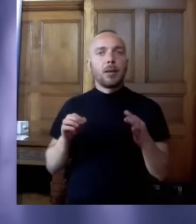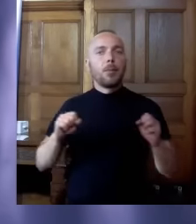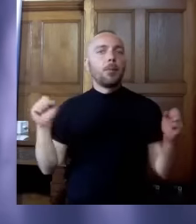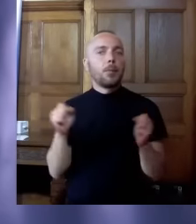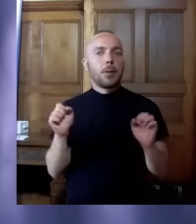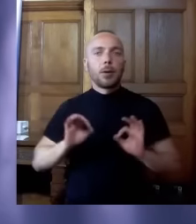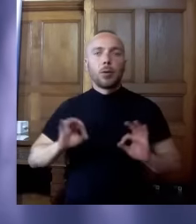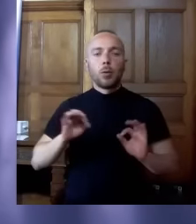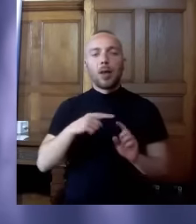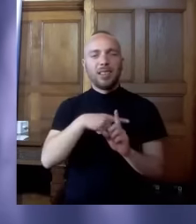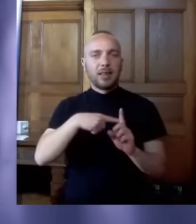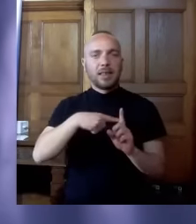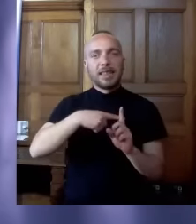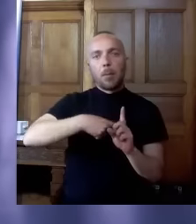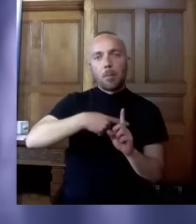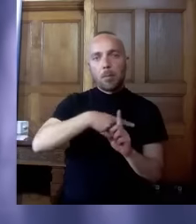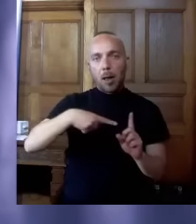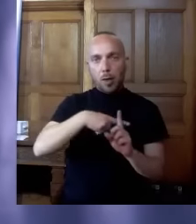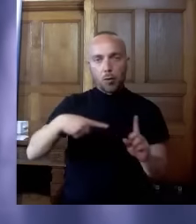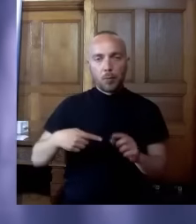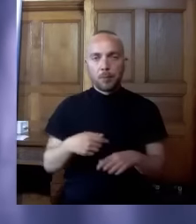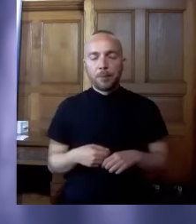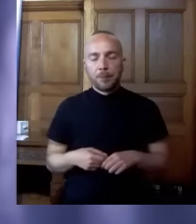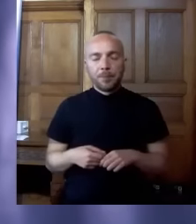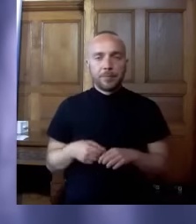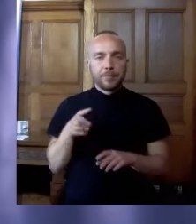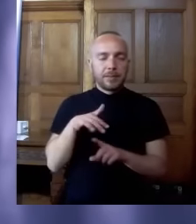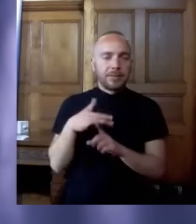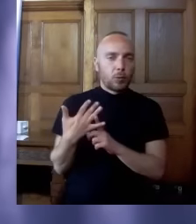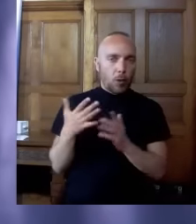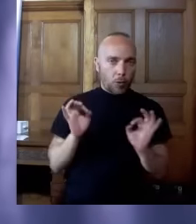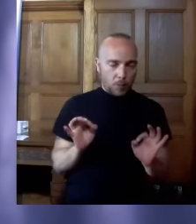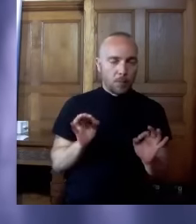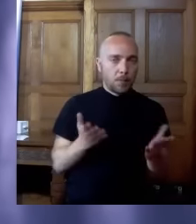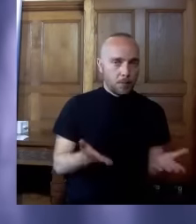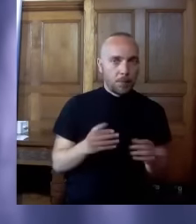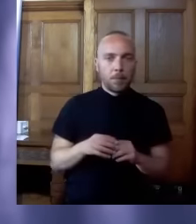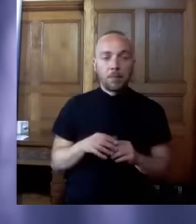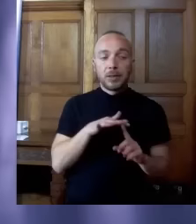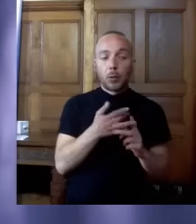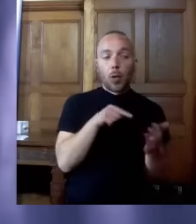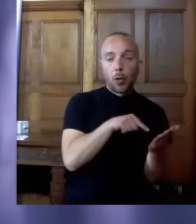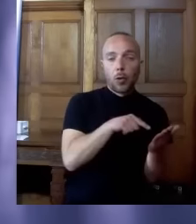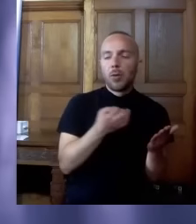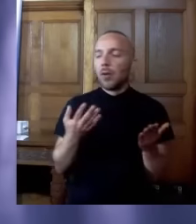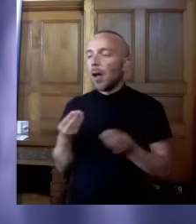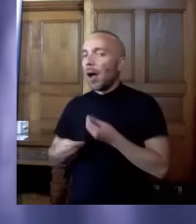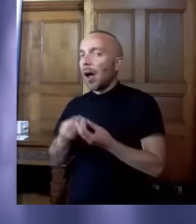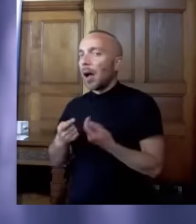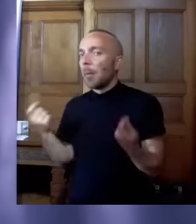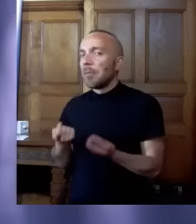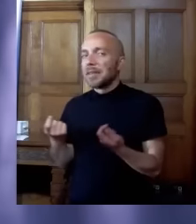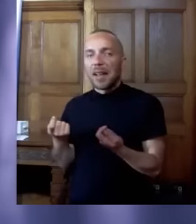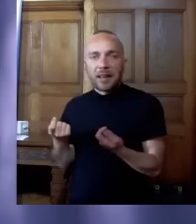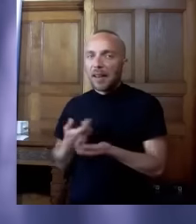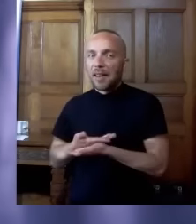especialmente temprado no bien Estos son estos son los hechos y ante estos hechos qué está ocurriendo en esta campaña pues está ocurriendo nada porque